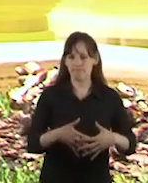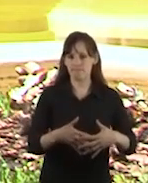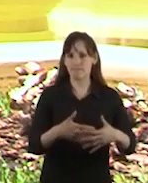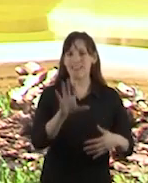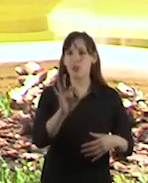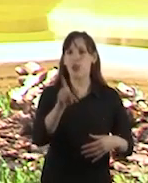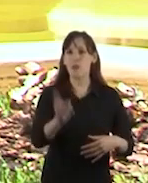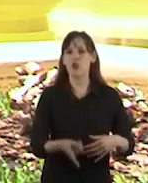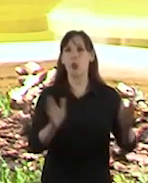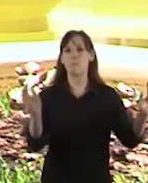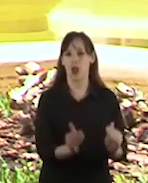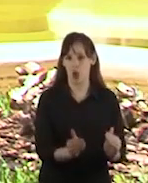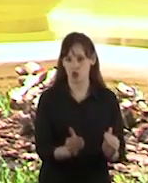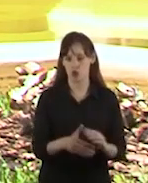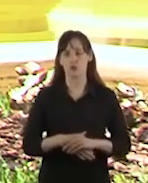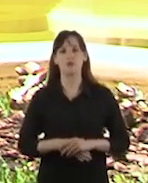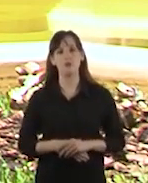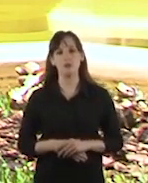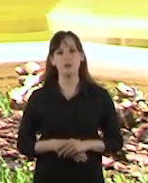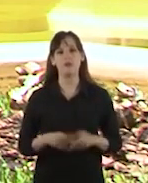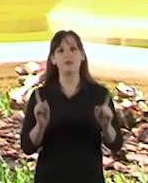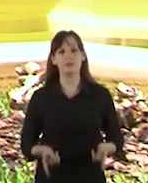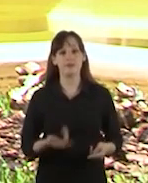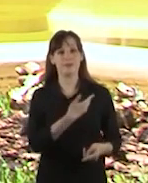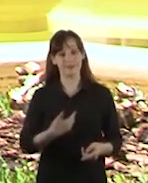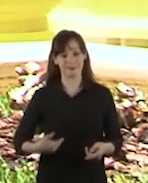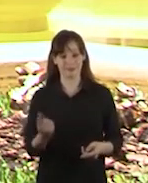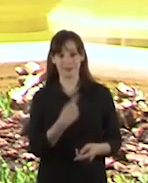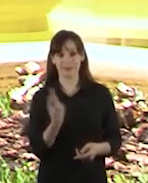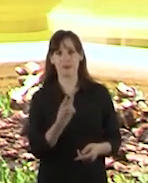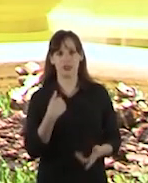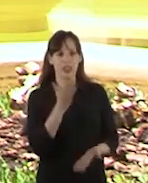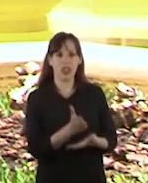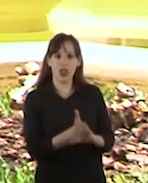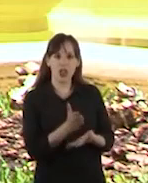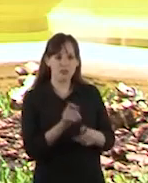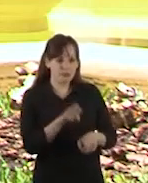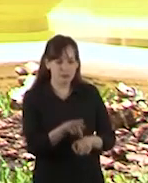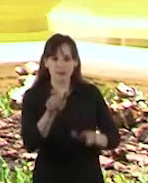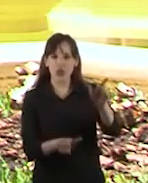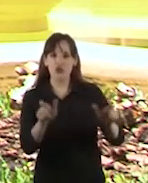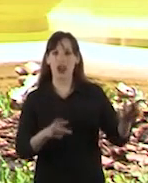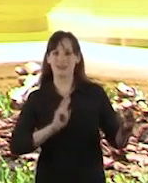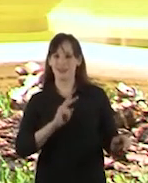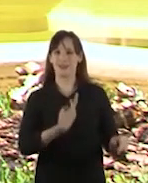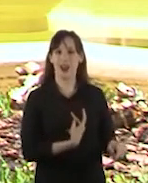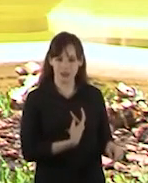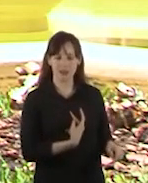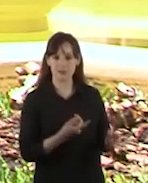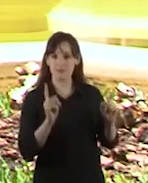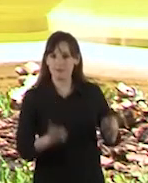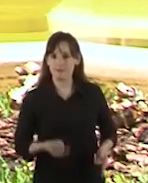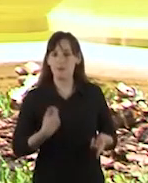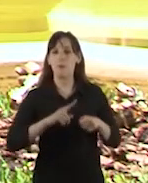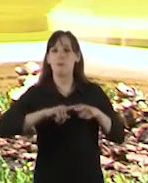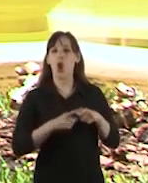gobierno avanzamos en los derechos de las personas trans y avanzamos en el fortalecimiento de las políticas de cuidado